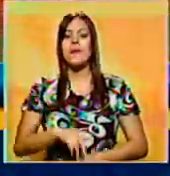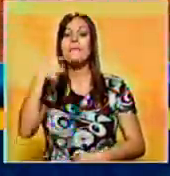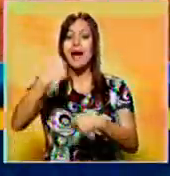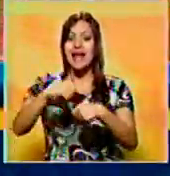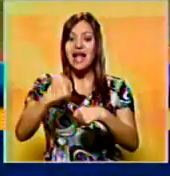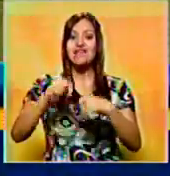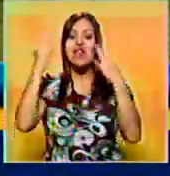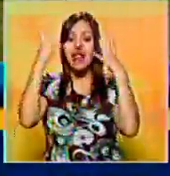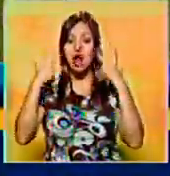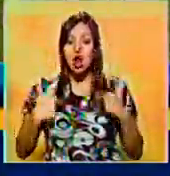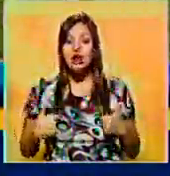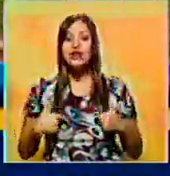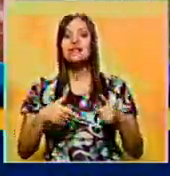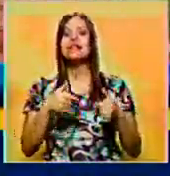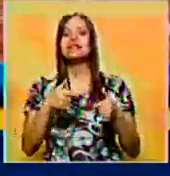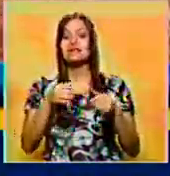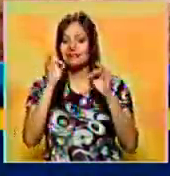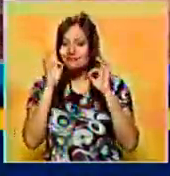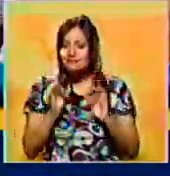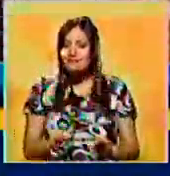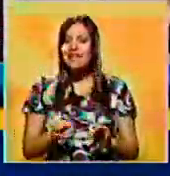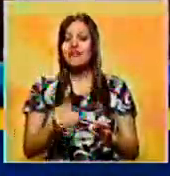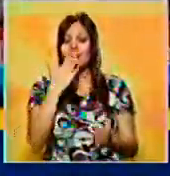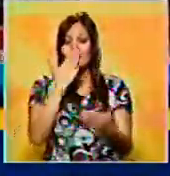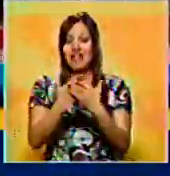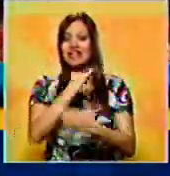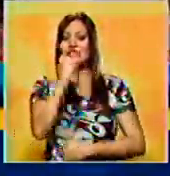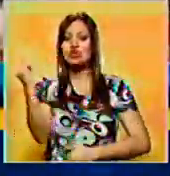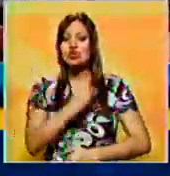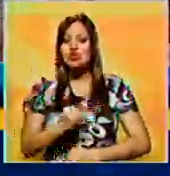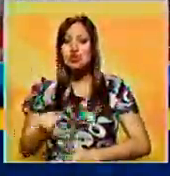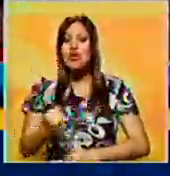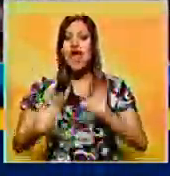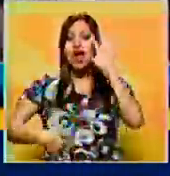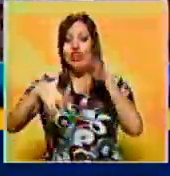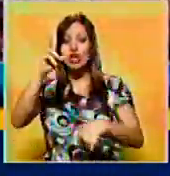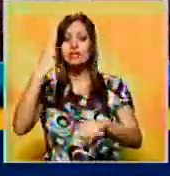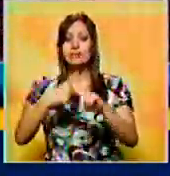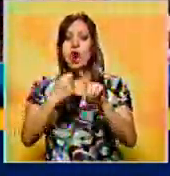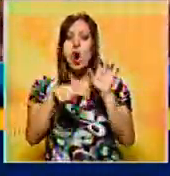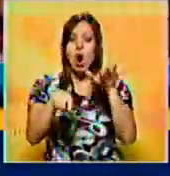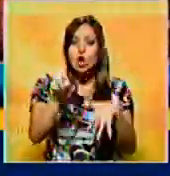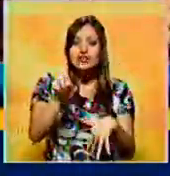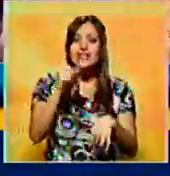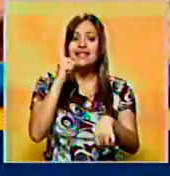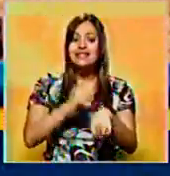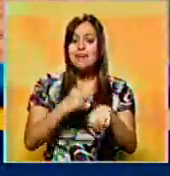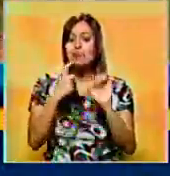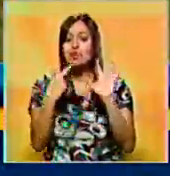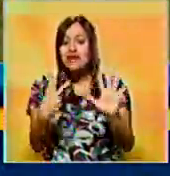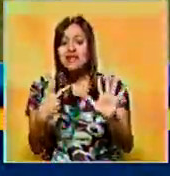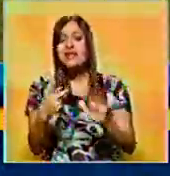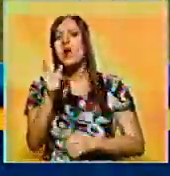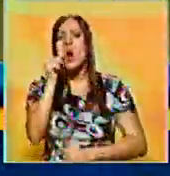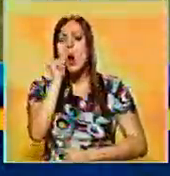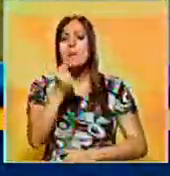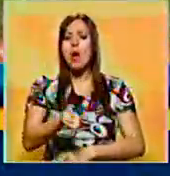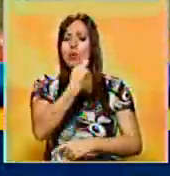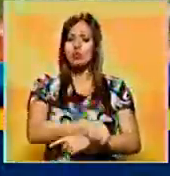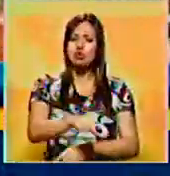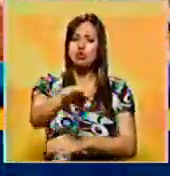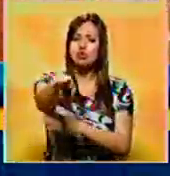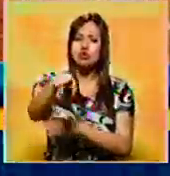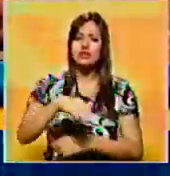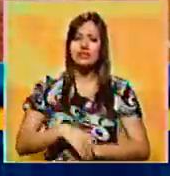Leones del Caracas se ganaron un dramático encuentro ante las Águilas del Zulia, 12-11. En el séptimo capítulo, Henry Blanco conectó un doblete barre